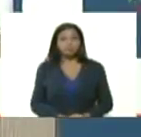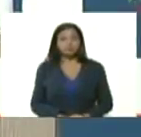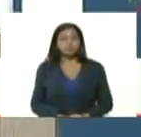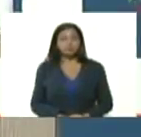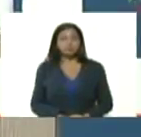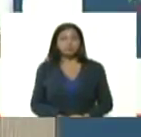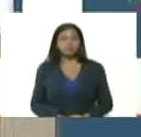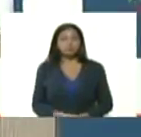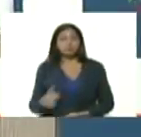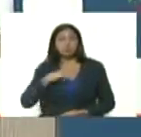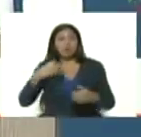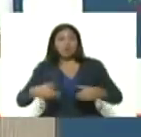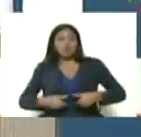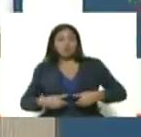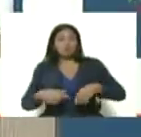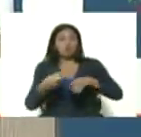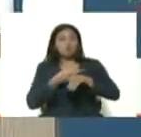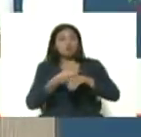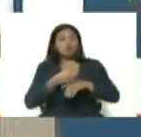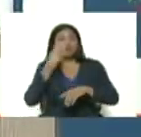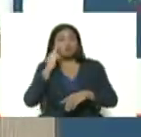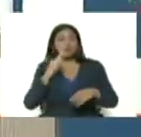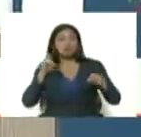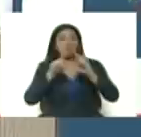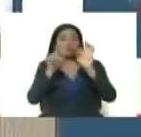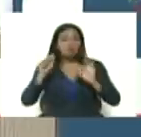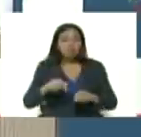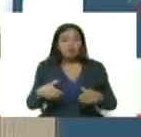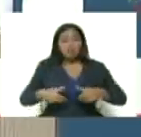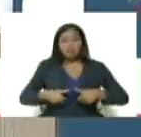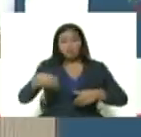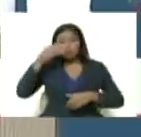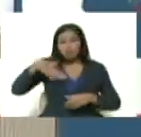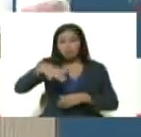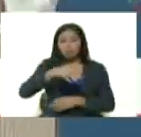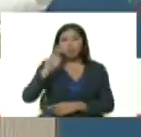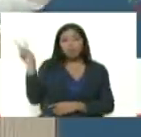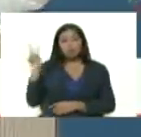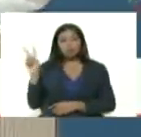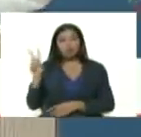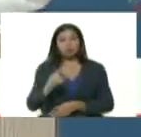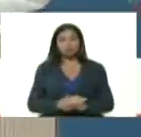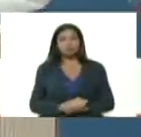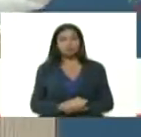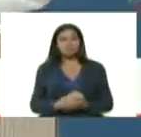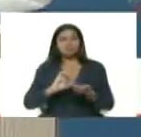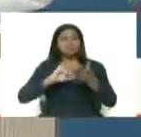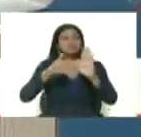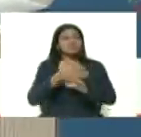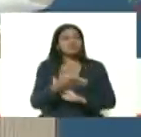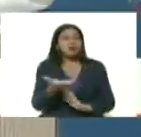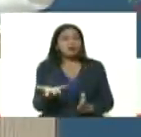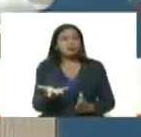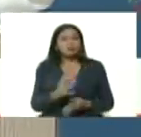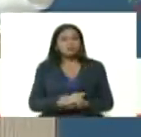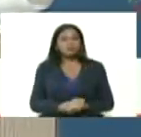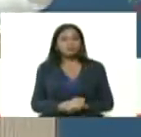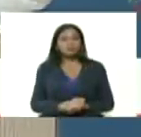El esfuerzo del gobierno bolivariano, el esfuerzo del pueblo de Venezuela, ha significado